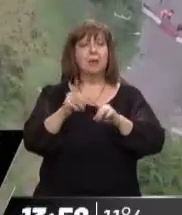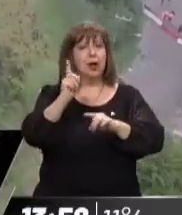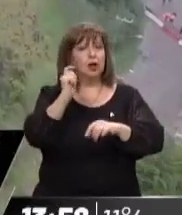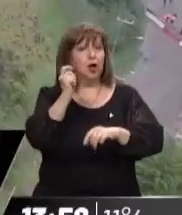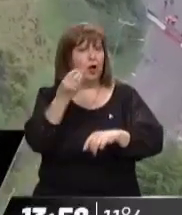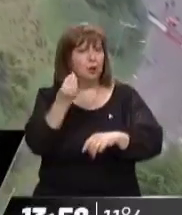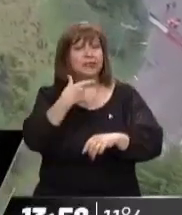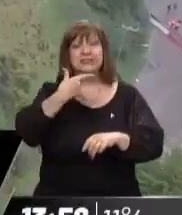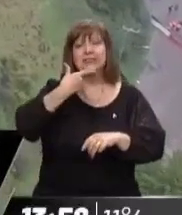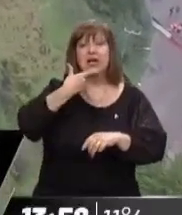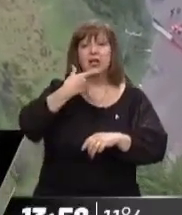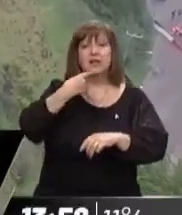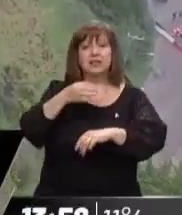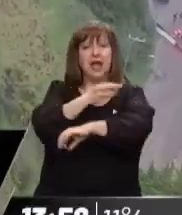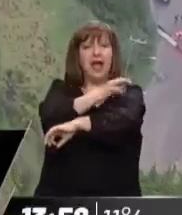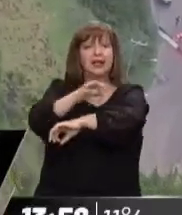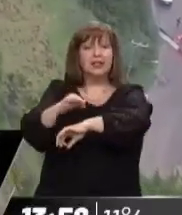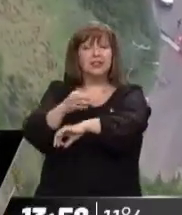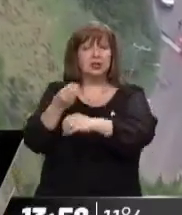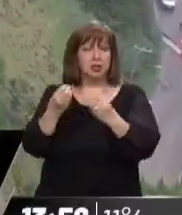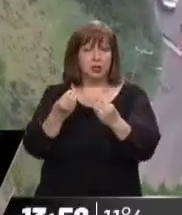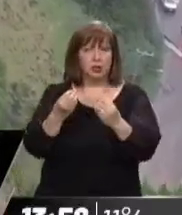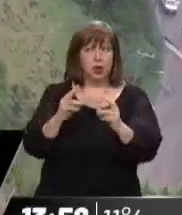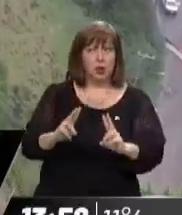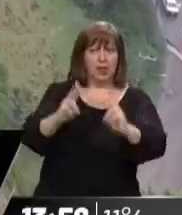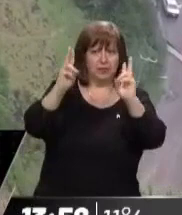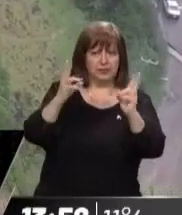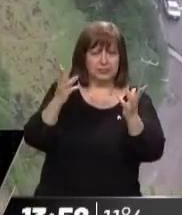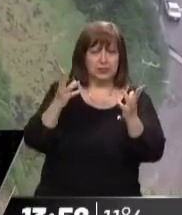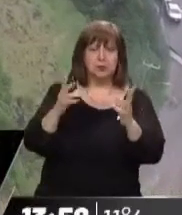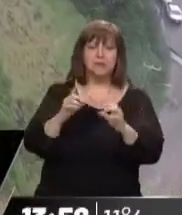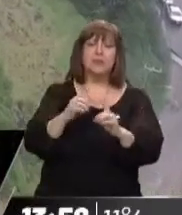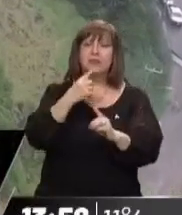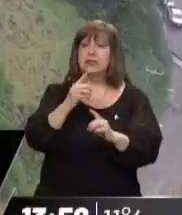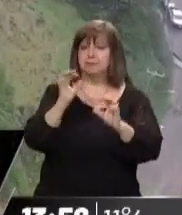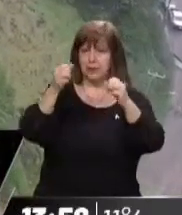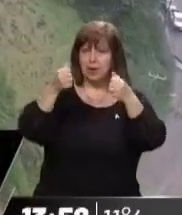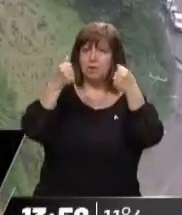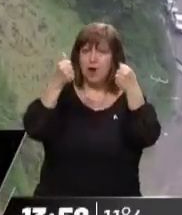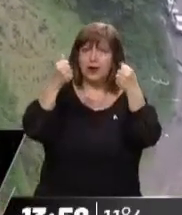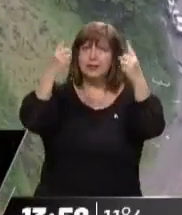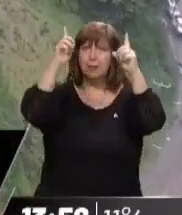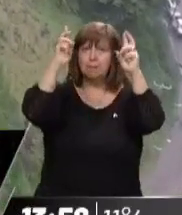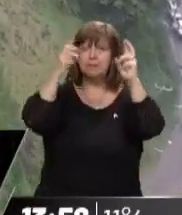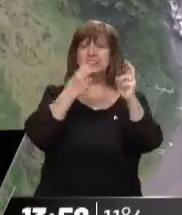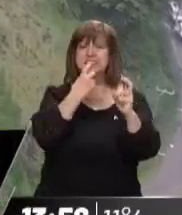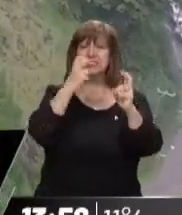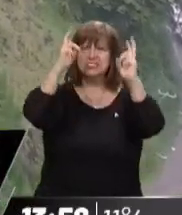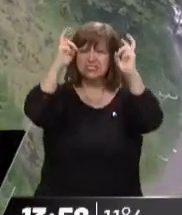el rápido accionar de las autoridades que por ahora el edificio no corre peligro de caerse